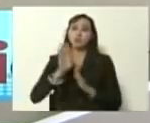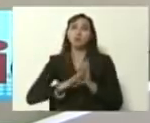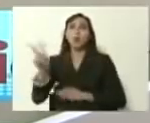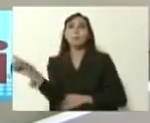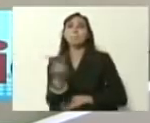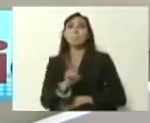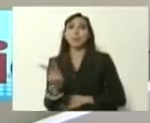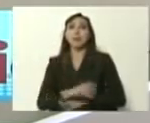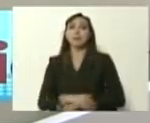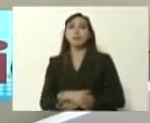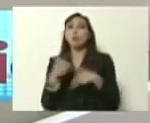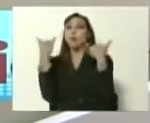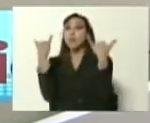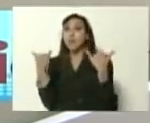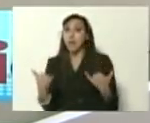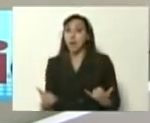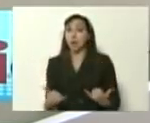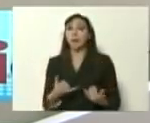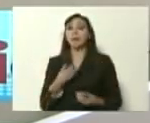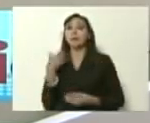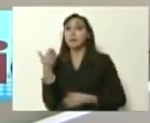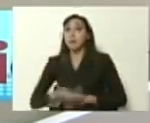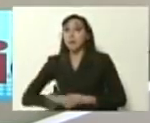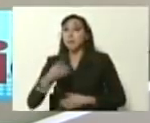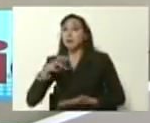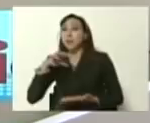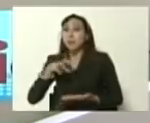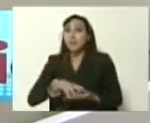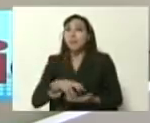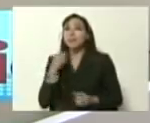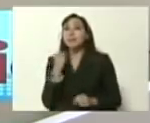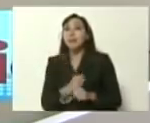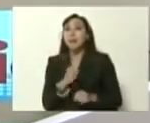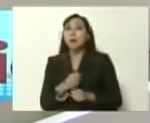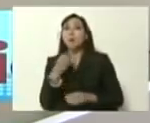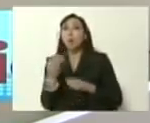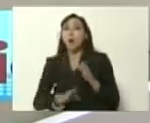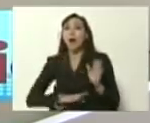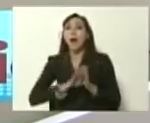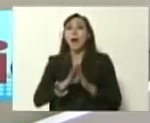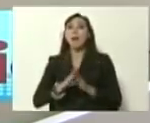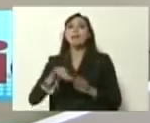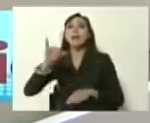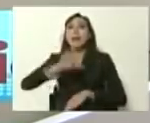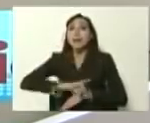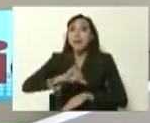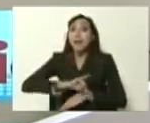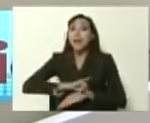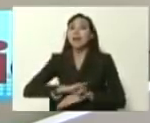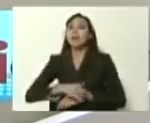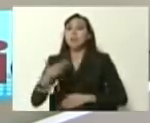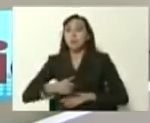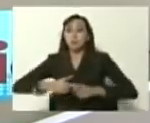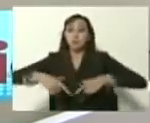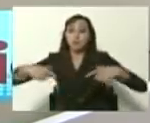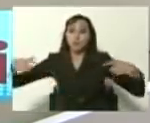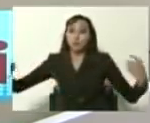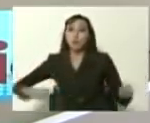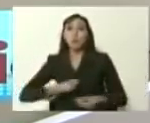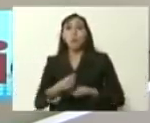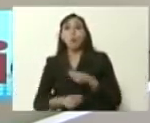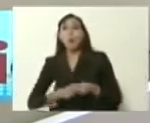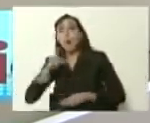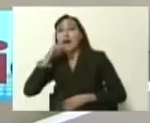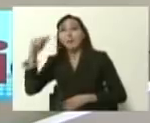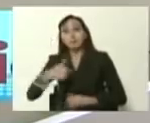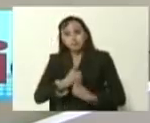ahora con un sector muy, pero muy emblemático, sobre todo con el crecimiento de las iglesias cristianas en nuestro país, y cómo el presidente Nicolás Maduro